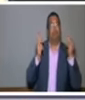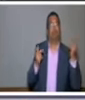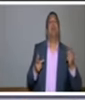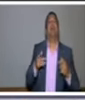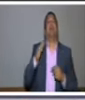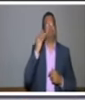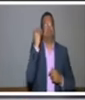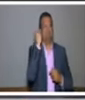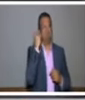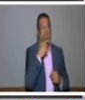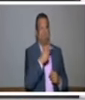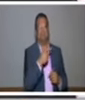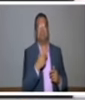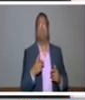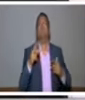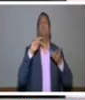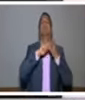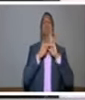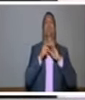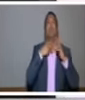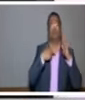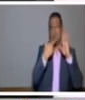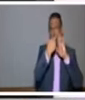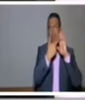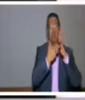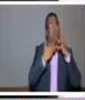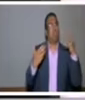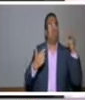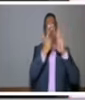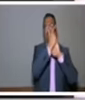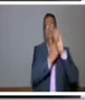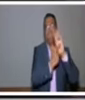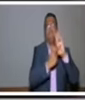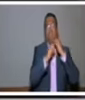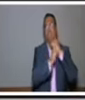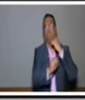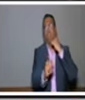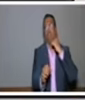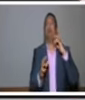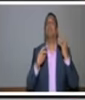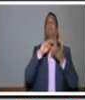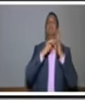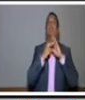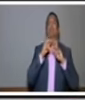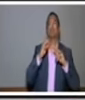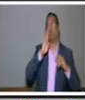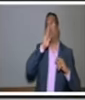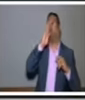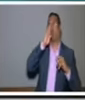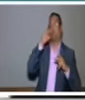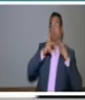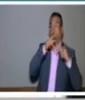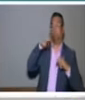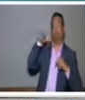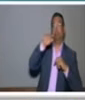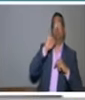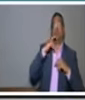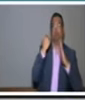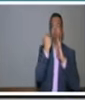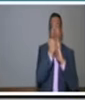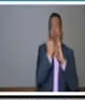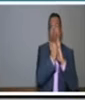de preguntar. No es que estemos sobre regulados, lo que estamos es sobre burocratizados. Porque los permisos que aquí deberían